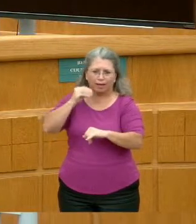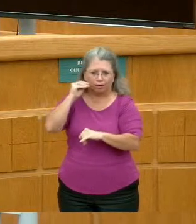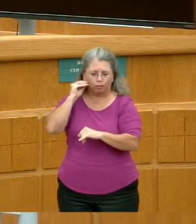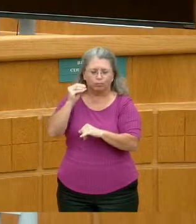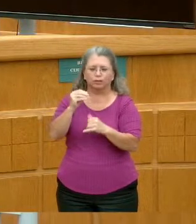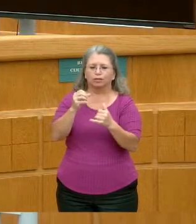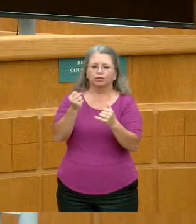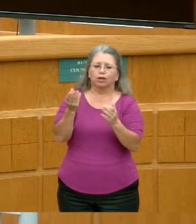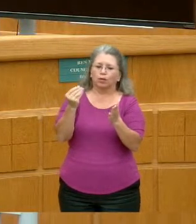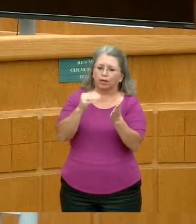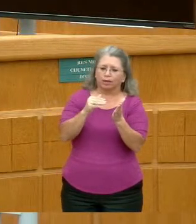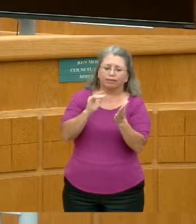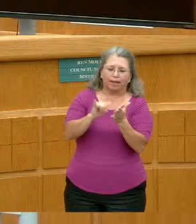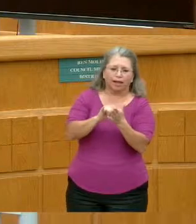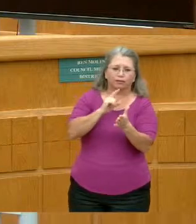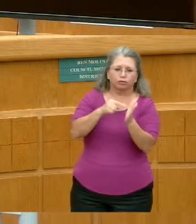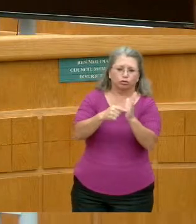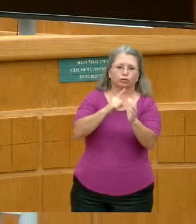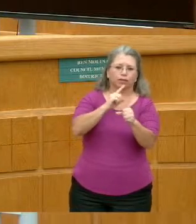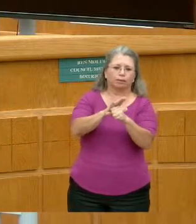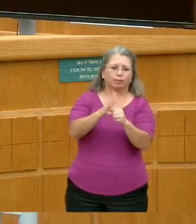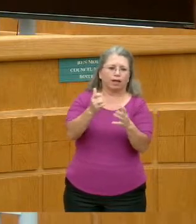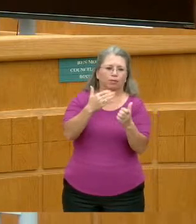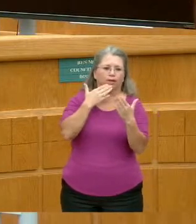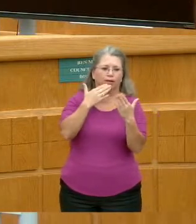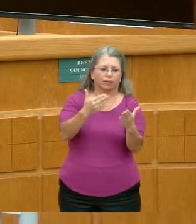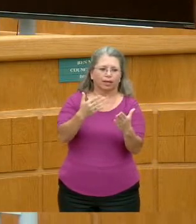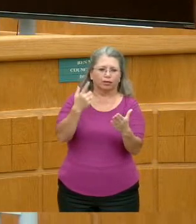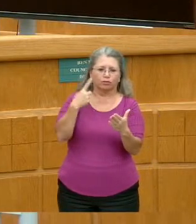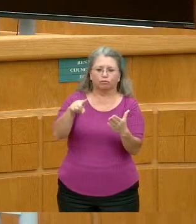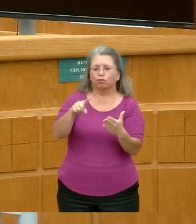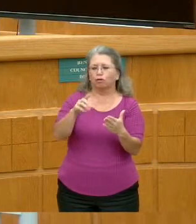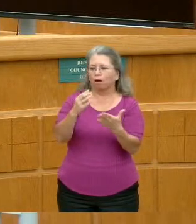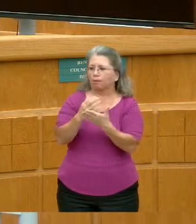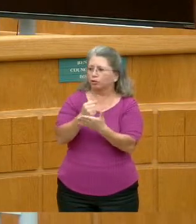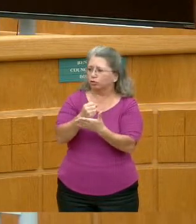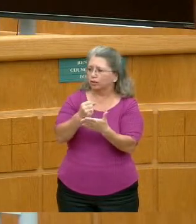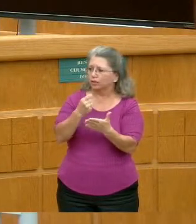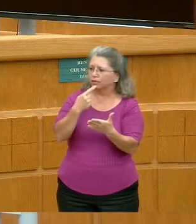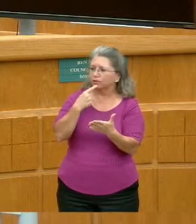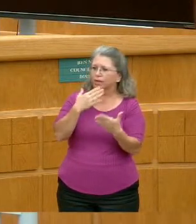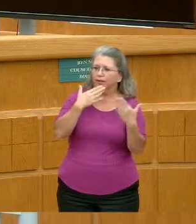your President and Chief Medical Officer. And thank you for this opportunity, sir.